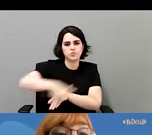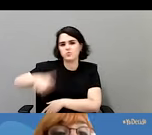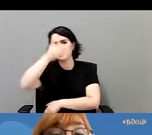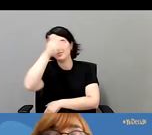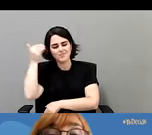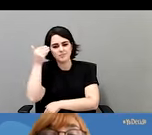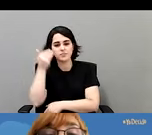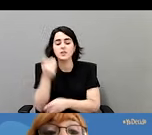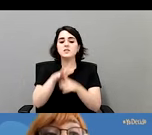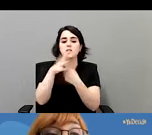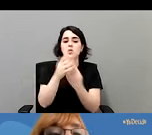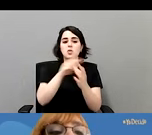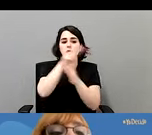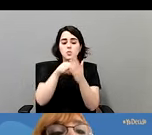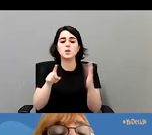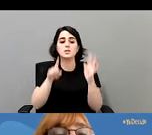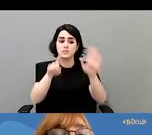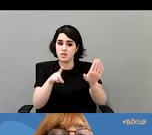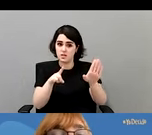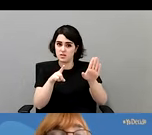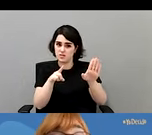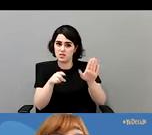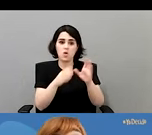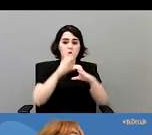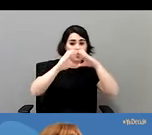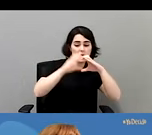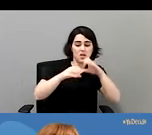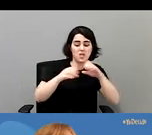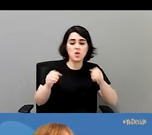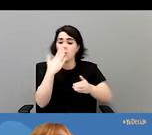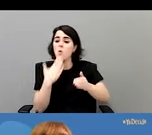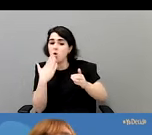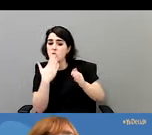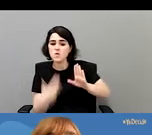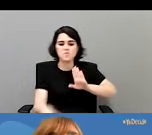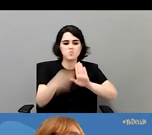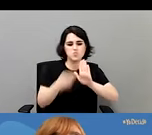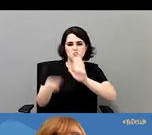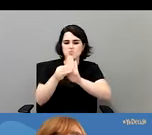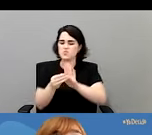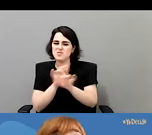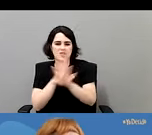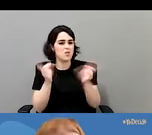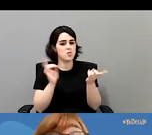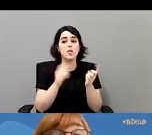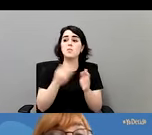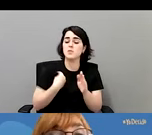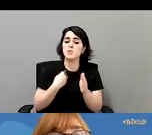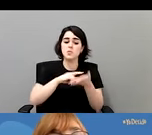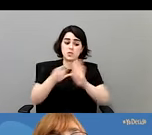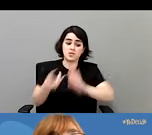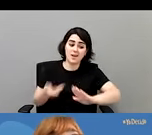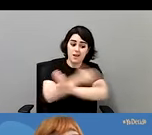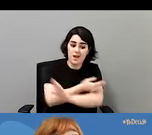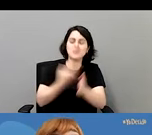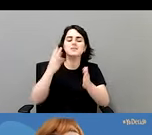en 2006, la comunicación y el ocio no estaba tan claro, pero en el anteproyecto, que ya os digo que está bastante avanzado, ya sí queda